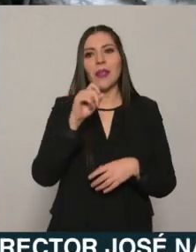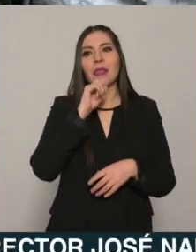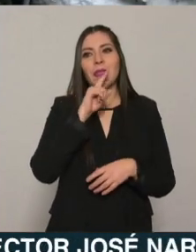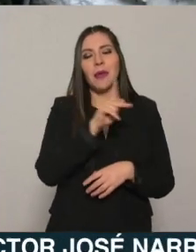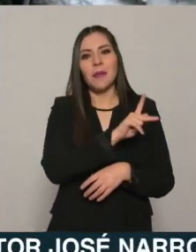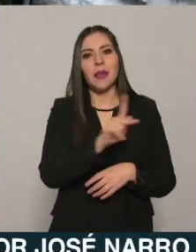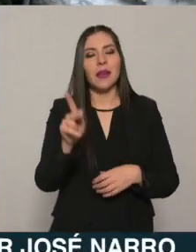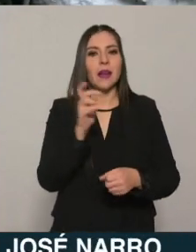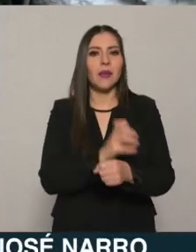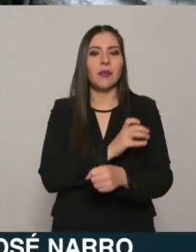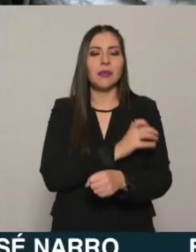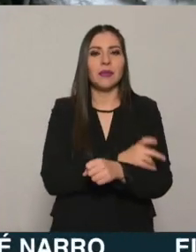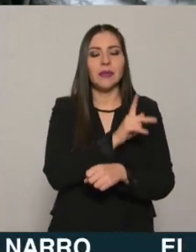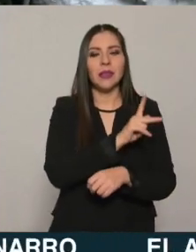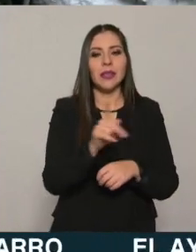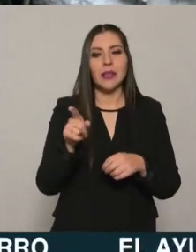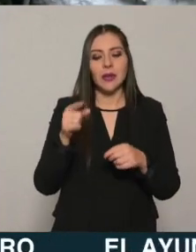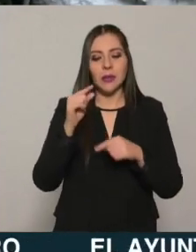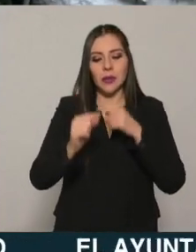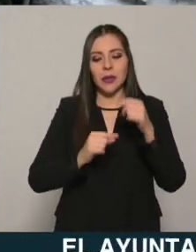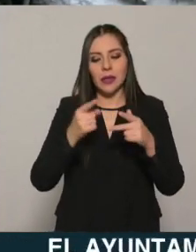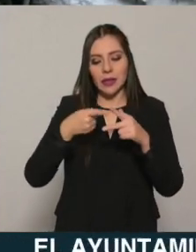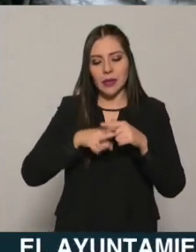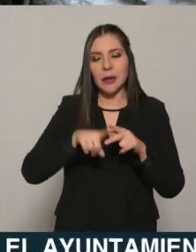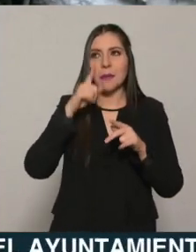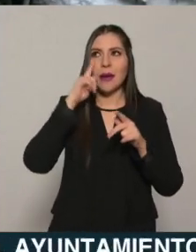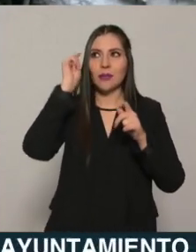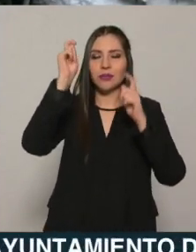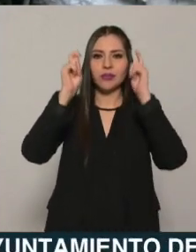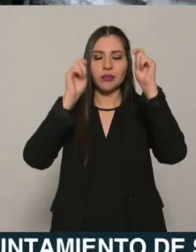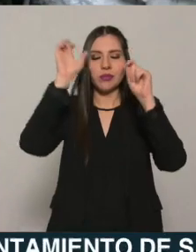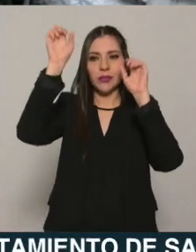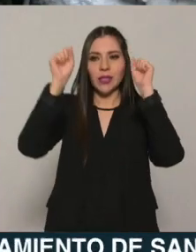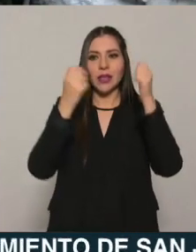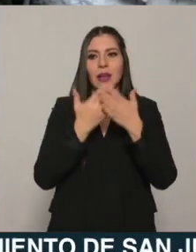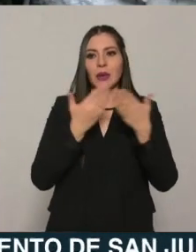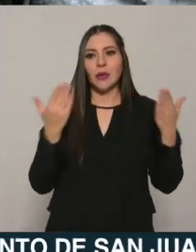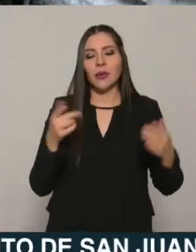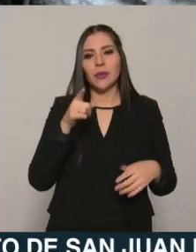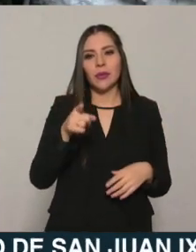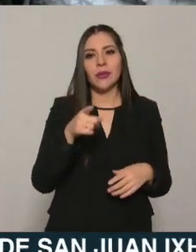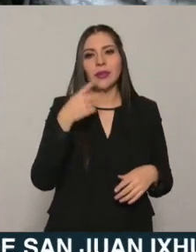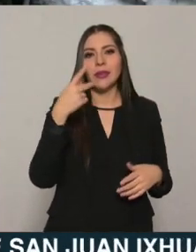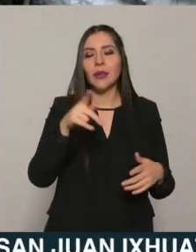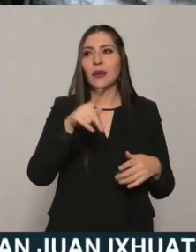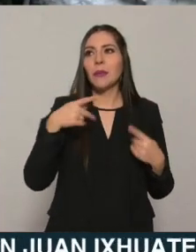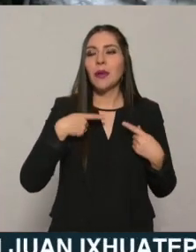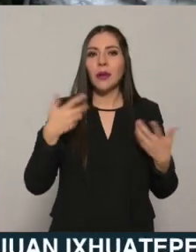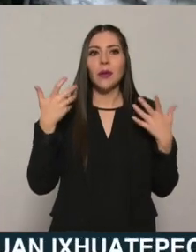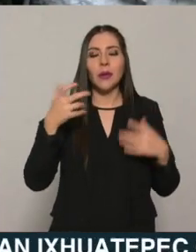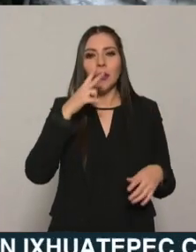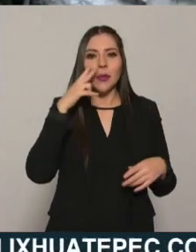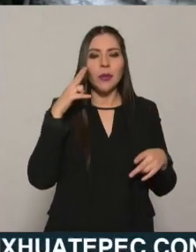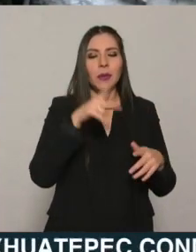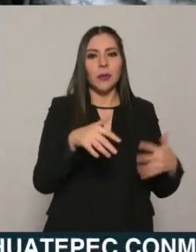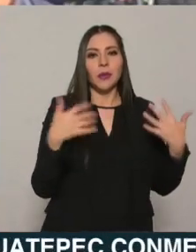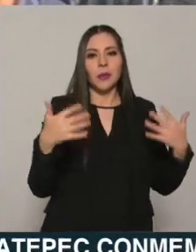grandes chicos que ya están empezando en esto del alpinismo y que pues eres tú pues su gran ídolo. Así